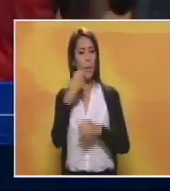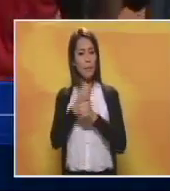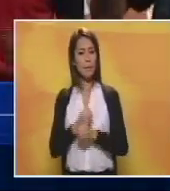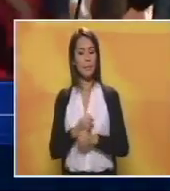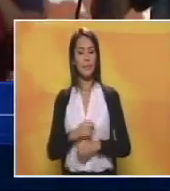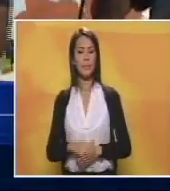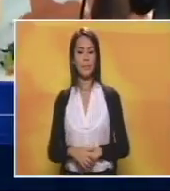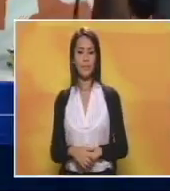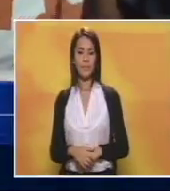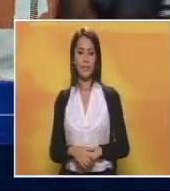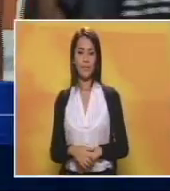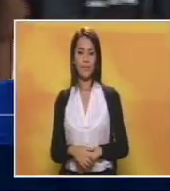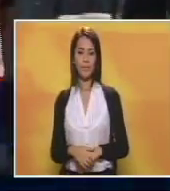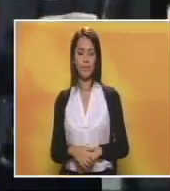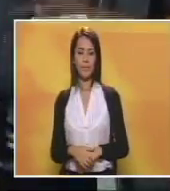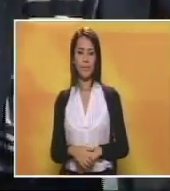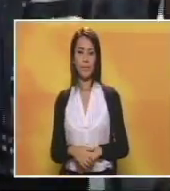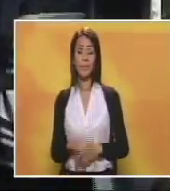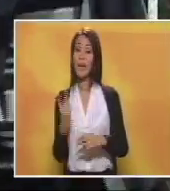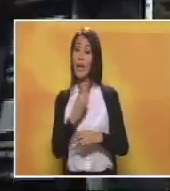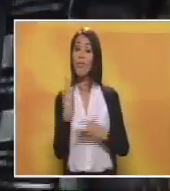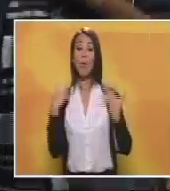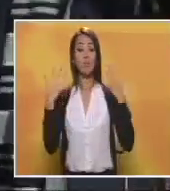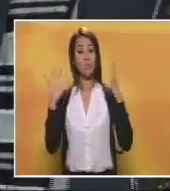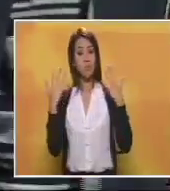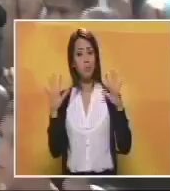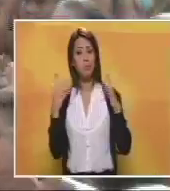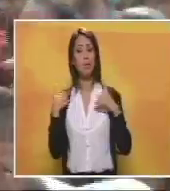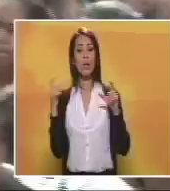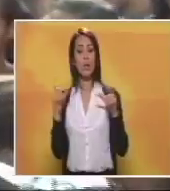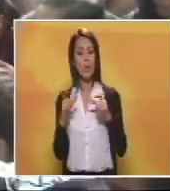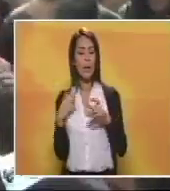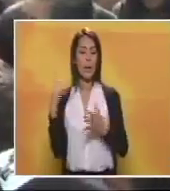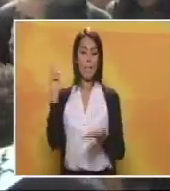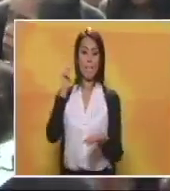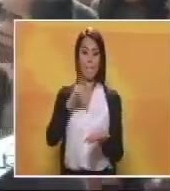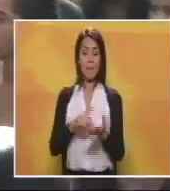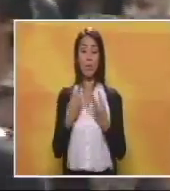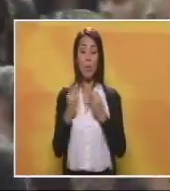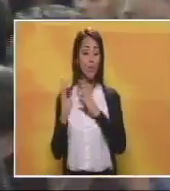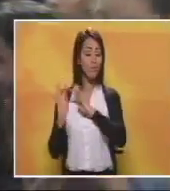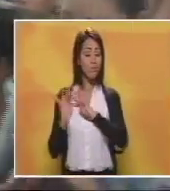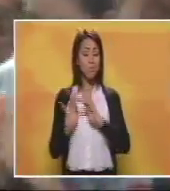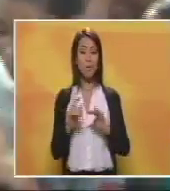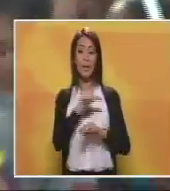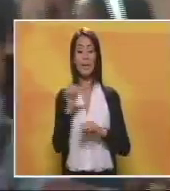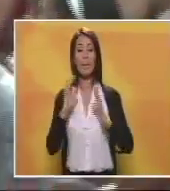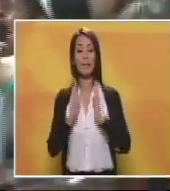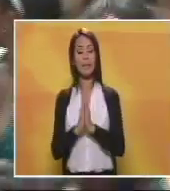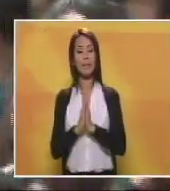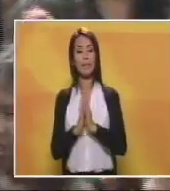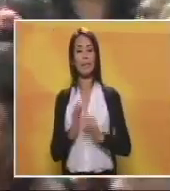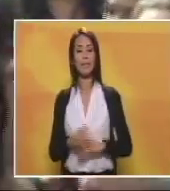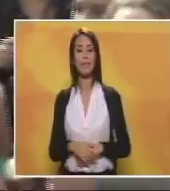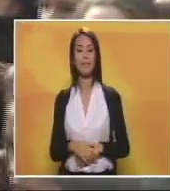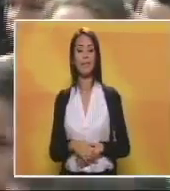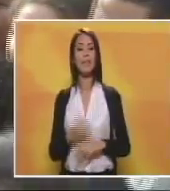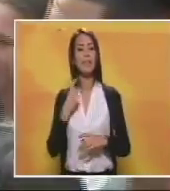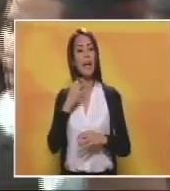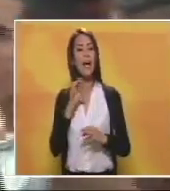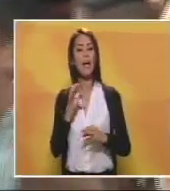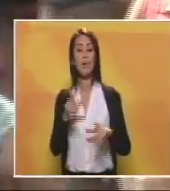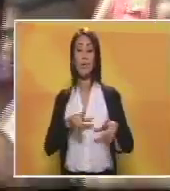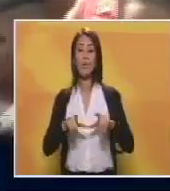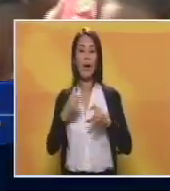aquí. Ambas aplaudieron el alto índice de visitantes durante el asueto de Semana Santa, por lo que no descartan haberse posicionado como uno de